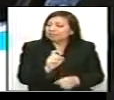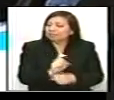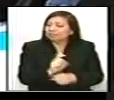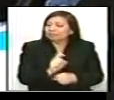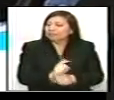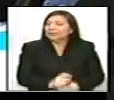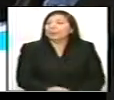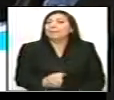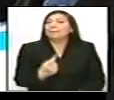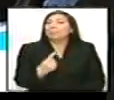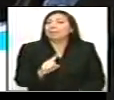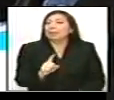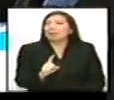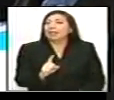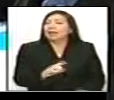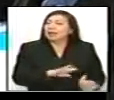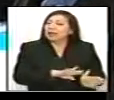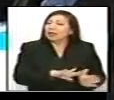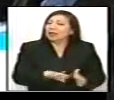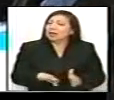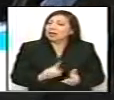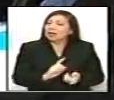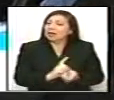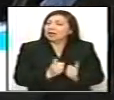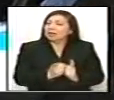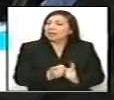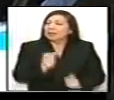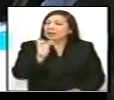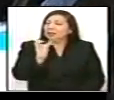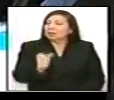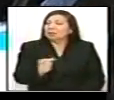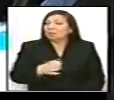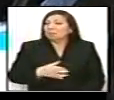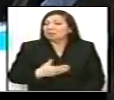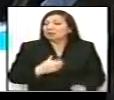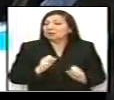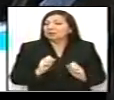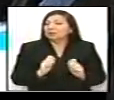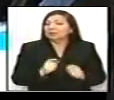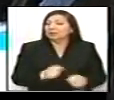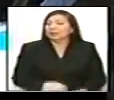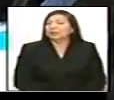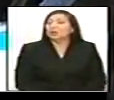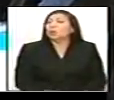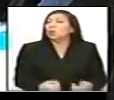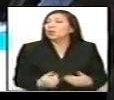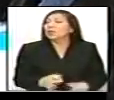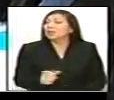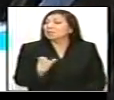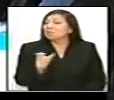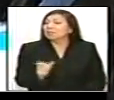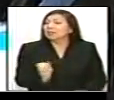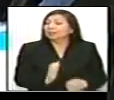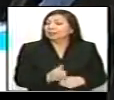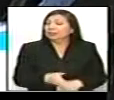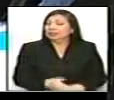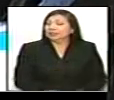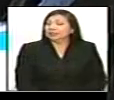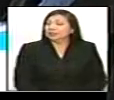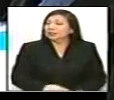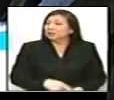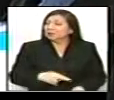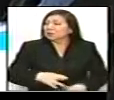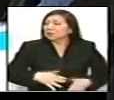autocapacitación para, al margen de los cambios de personal que pueden darse, cualquier persona que llegue al gobierno